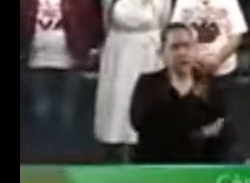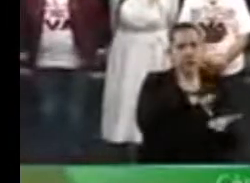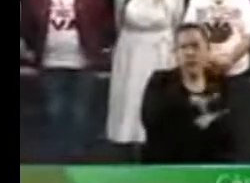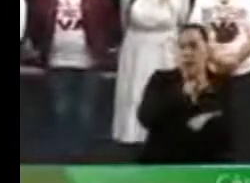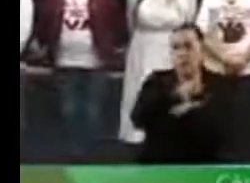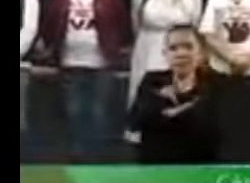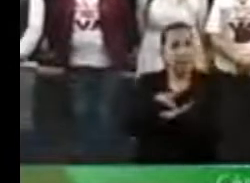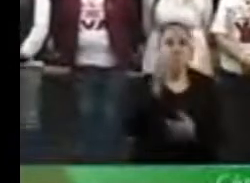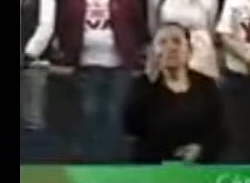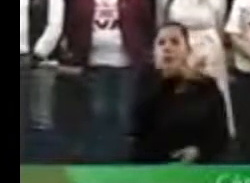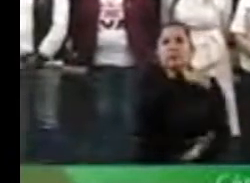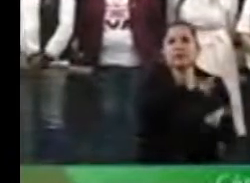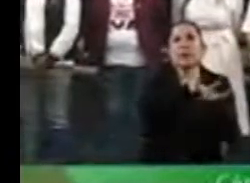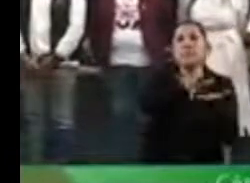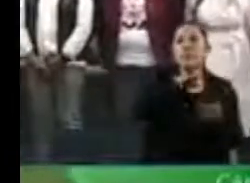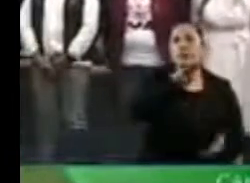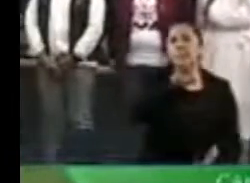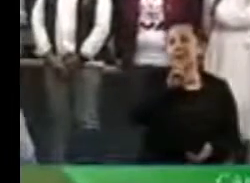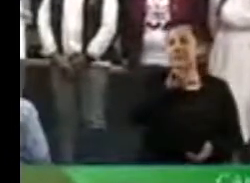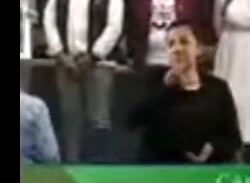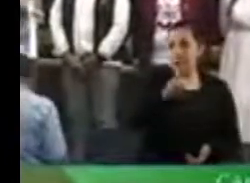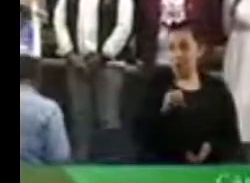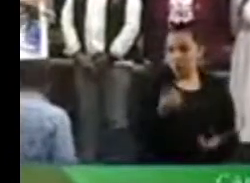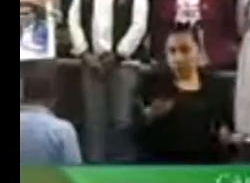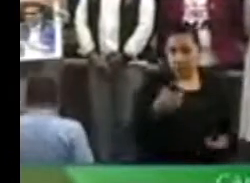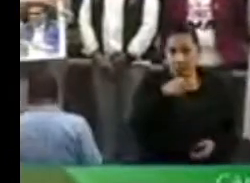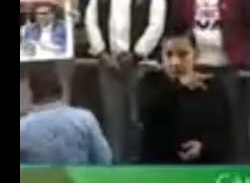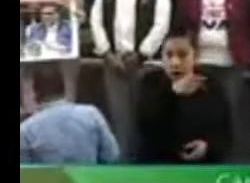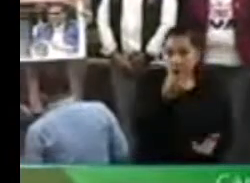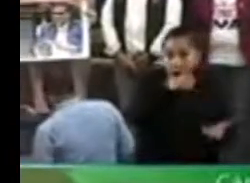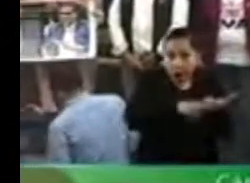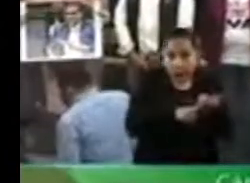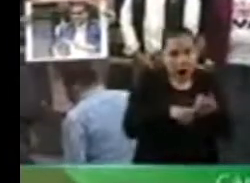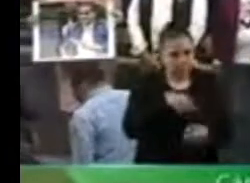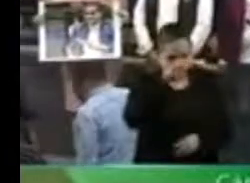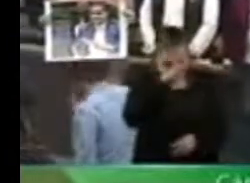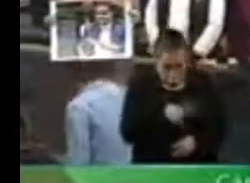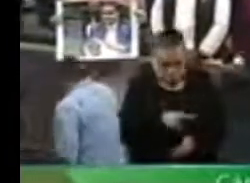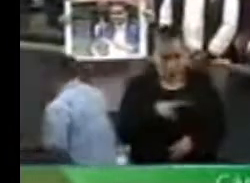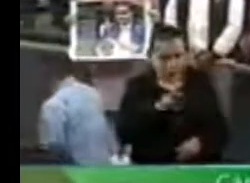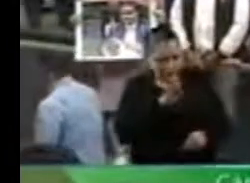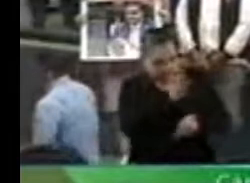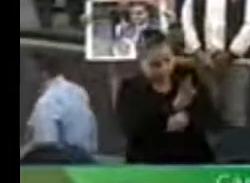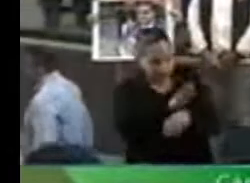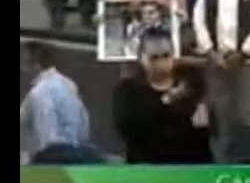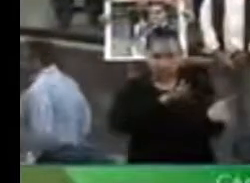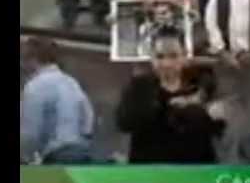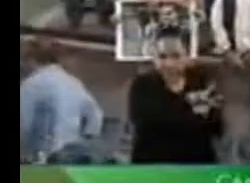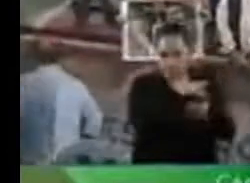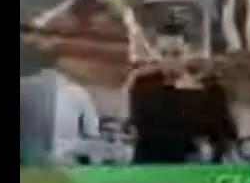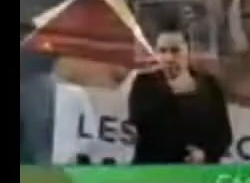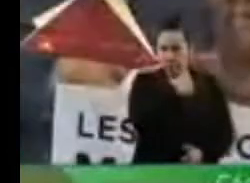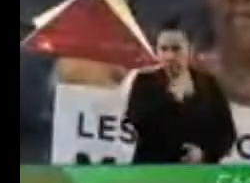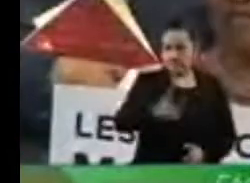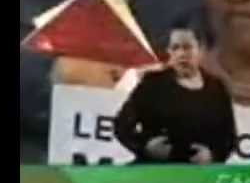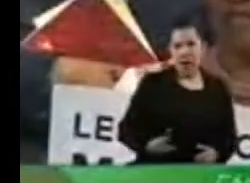aquí, en contra del presidente más grande que ha tenido este país, Benito Juárez García. Hoy